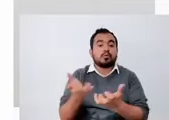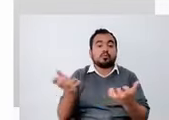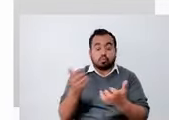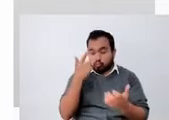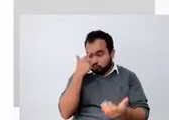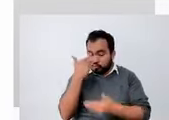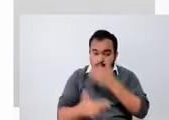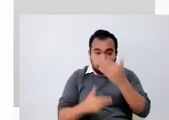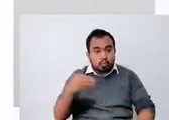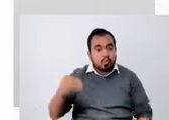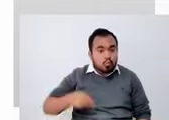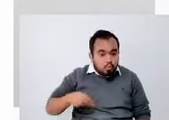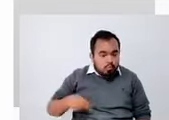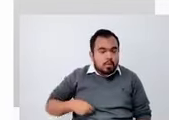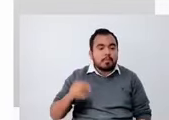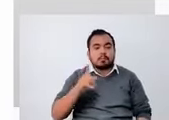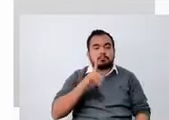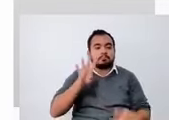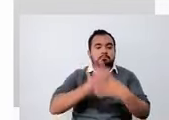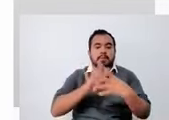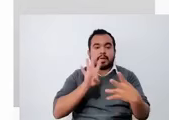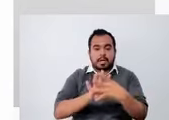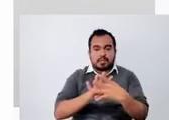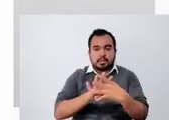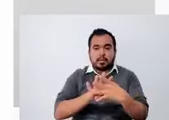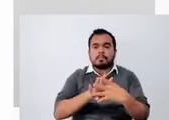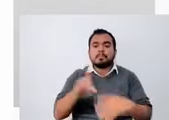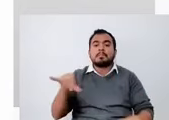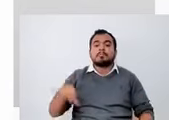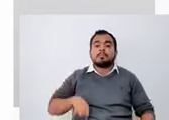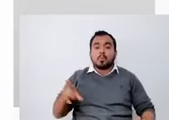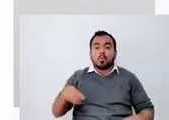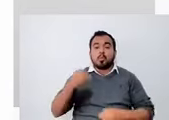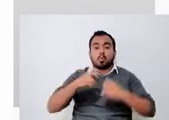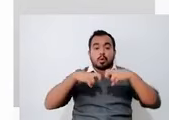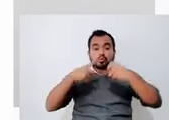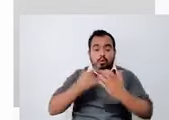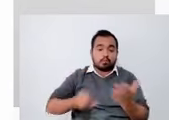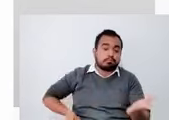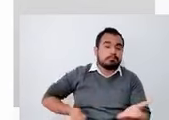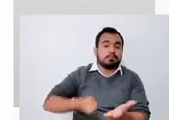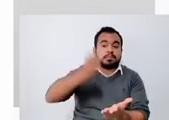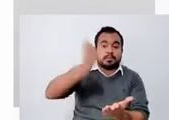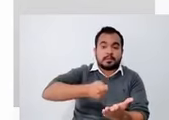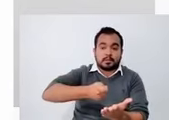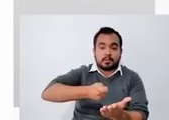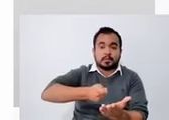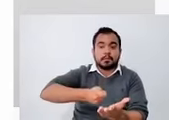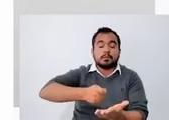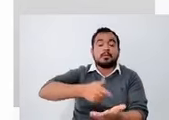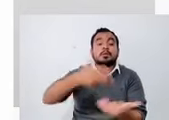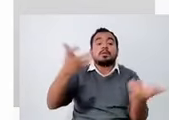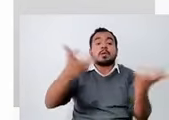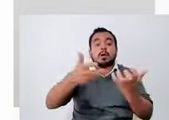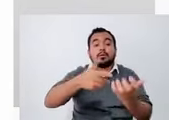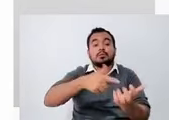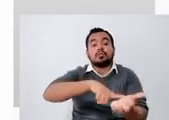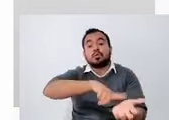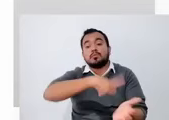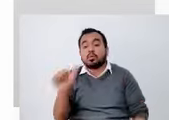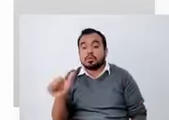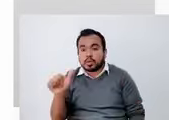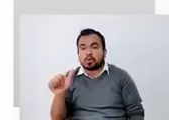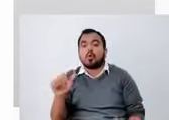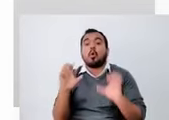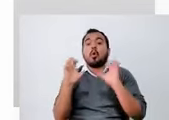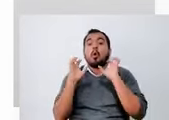y punible que le interesa al penalista y le interesa al juez cuando dicta sentencia. Esto tiene que ver con la ejecución posterior o con